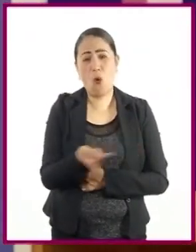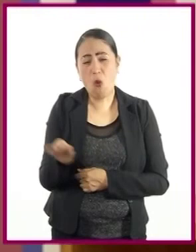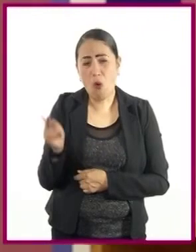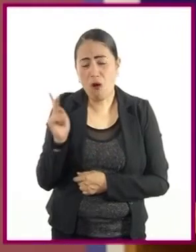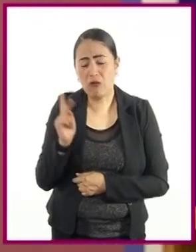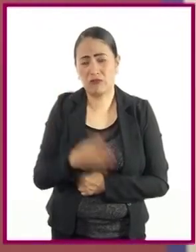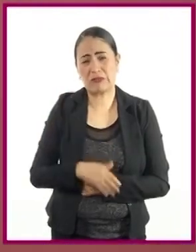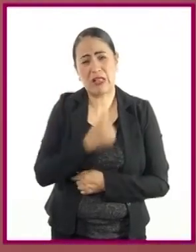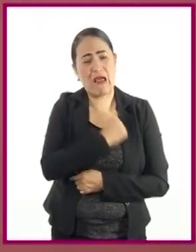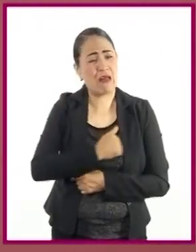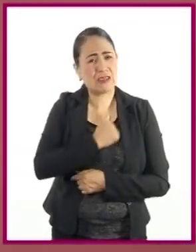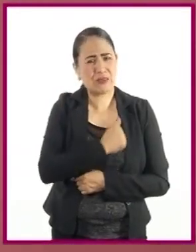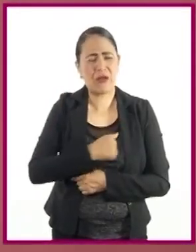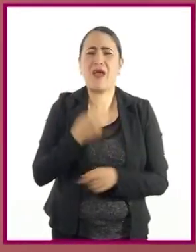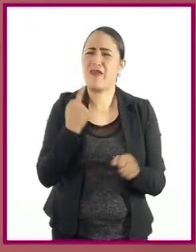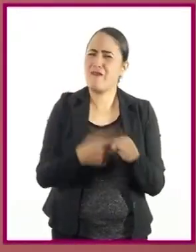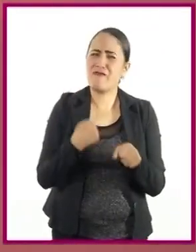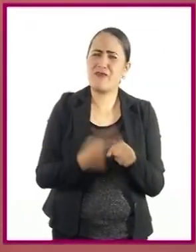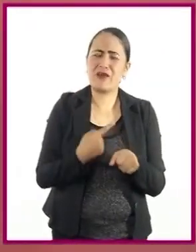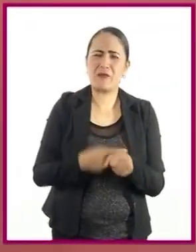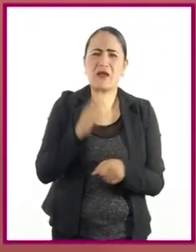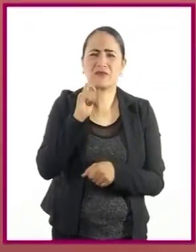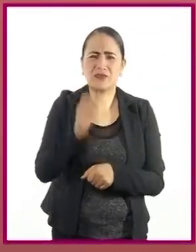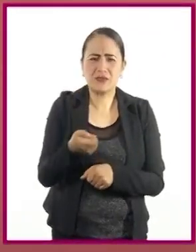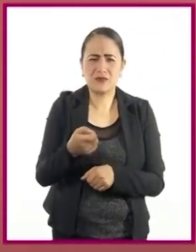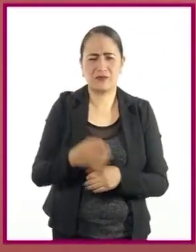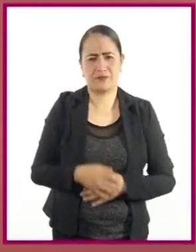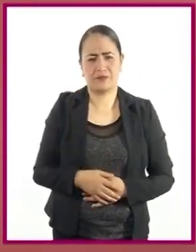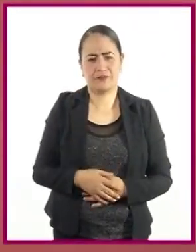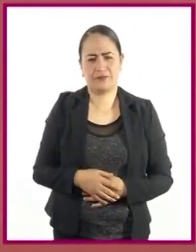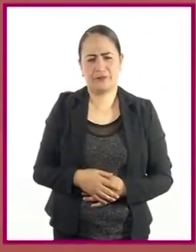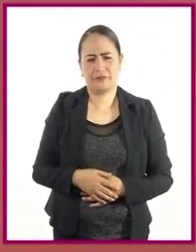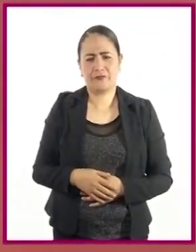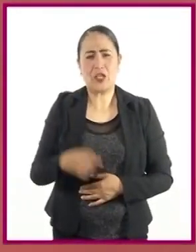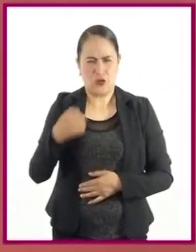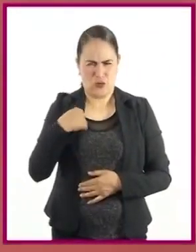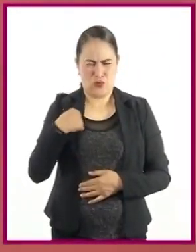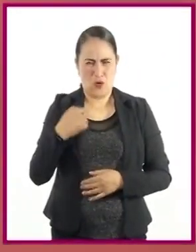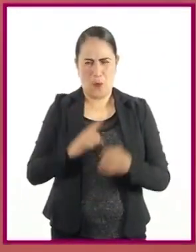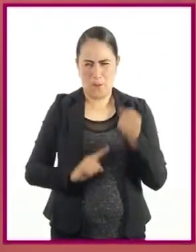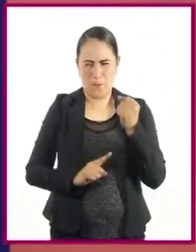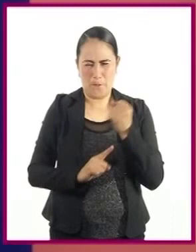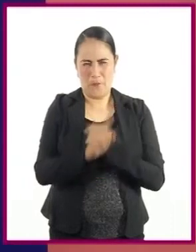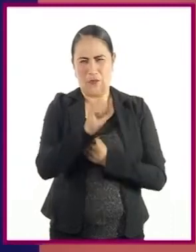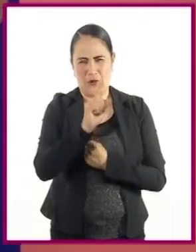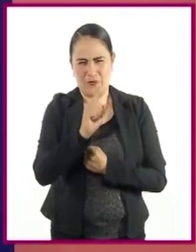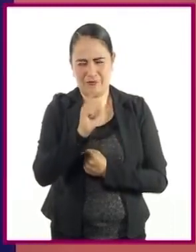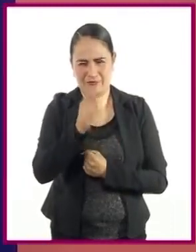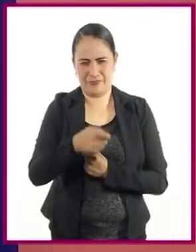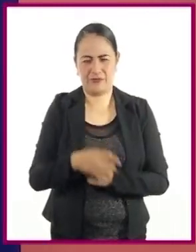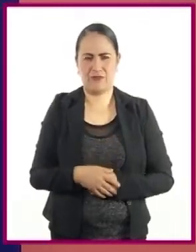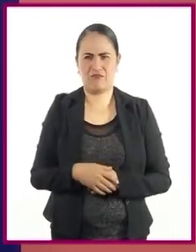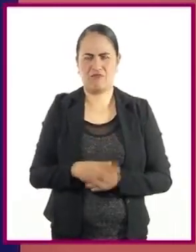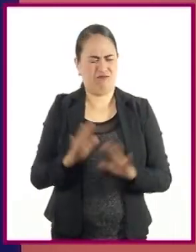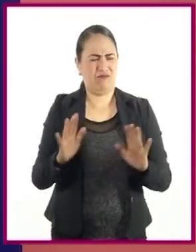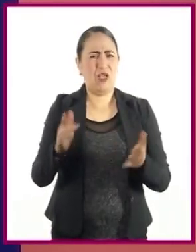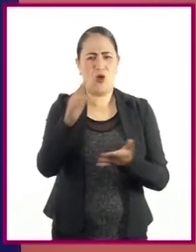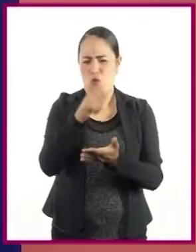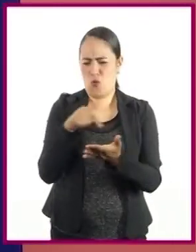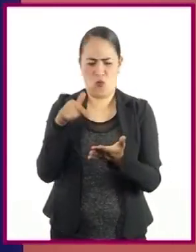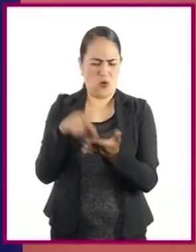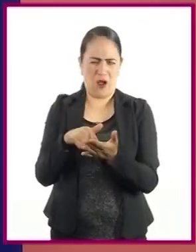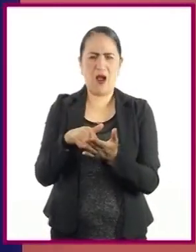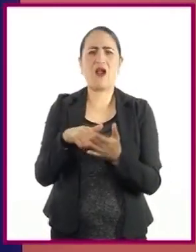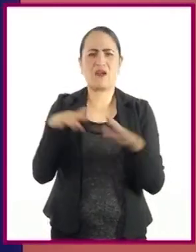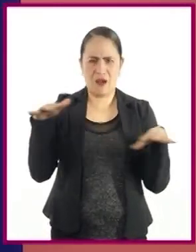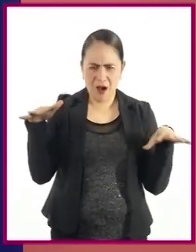¿De qué estará enferma? Maestra, tengo un problema. Ya cambió el lugar. O más